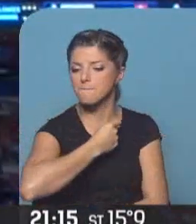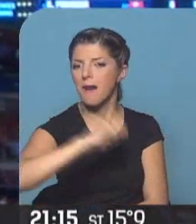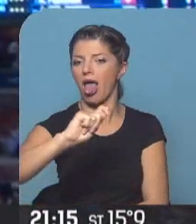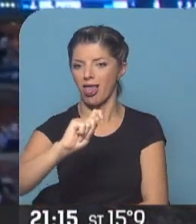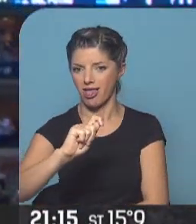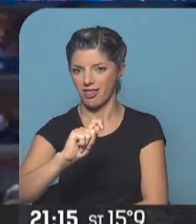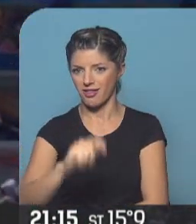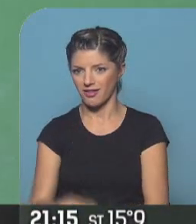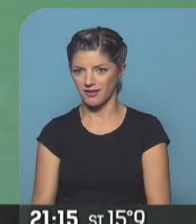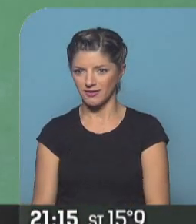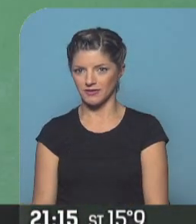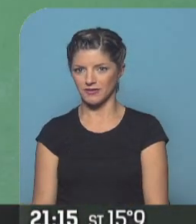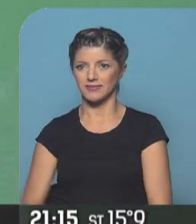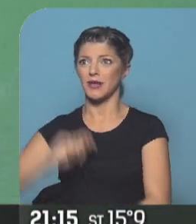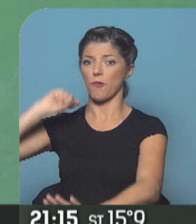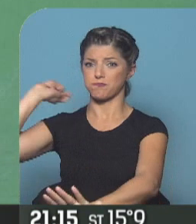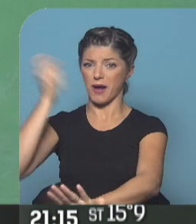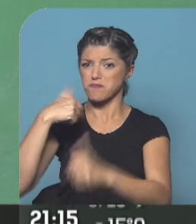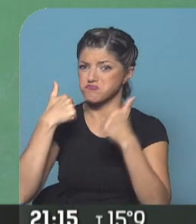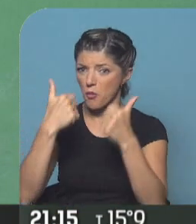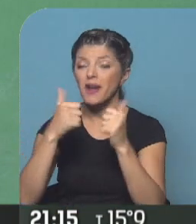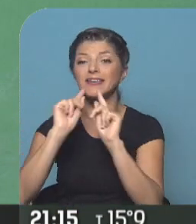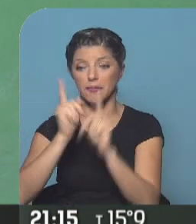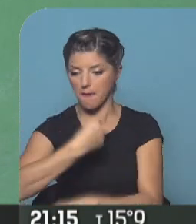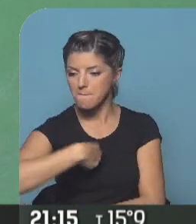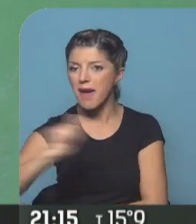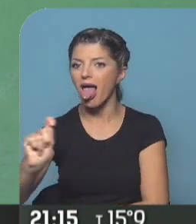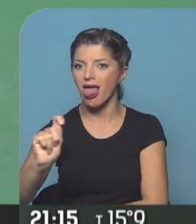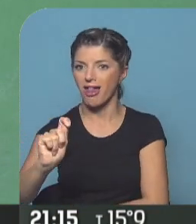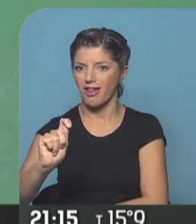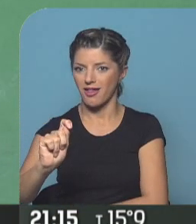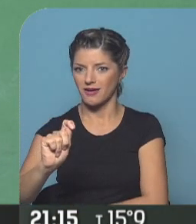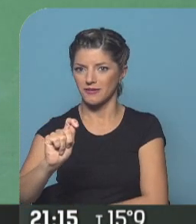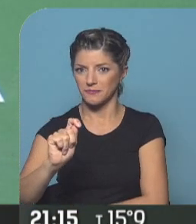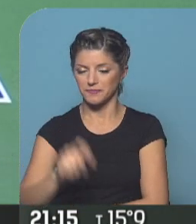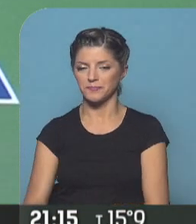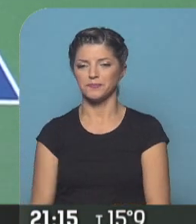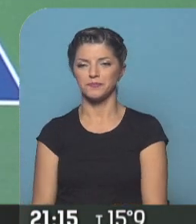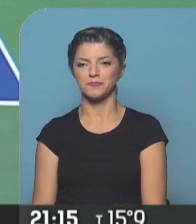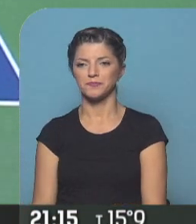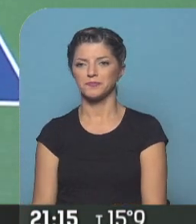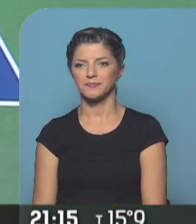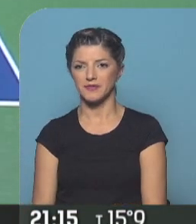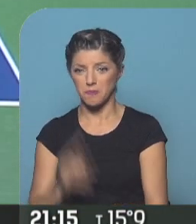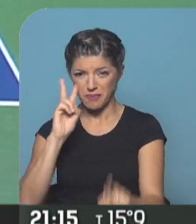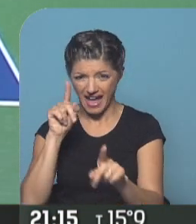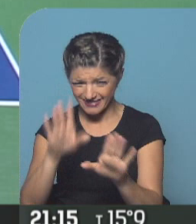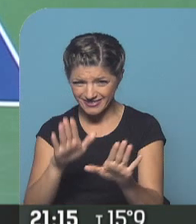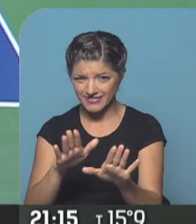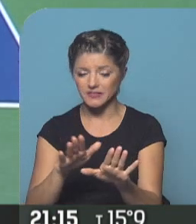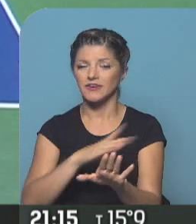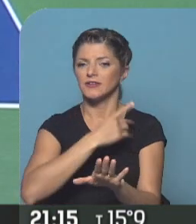siempre, un saque tremendo y un revés que ya no fue solamente el slice. Ese golpe ya con